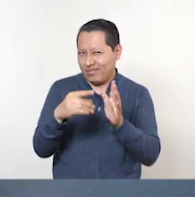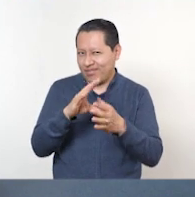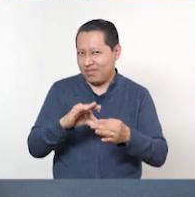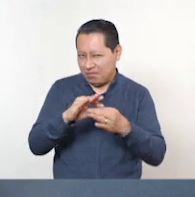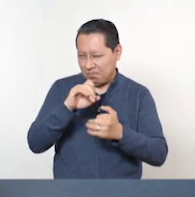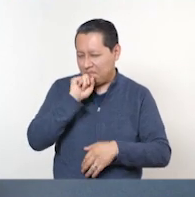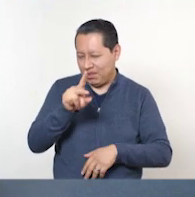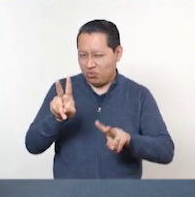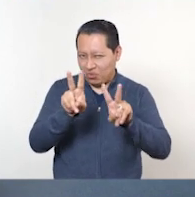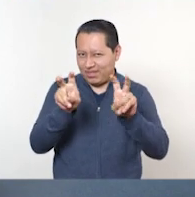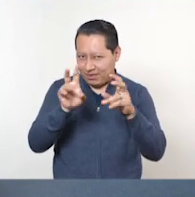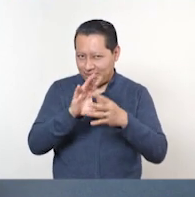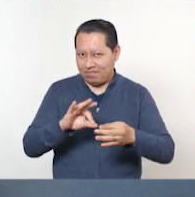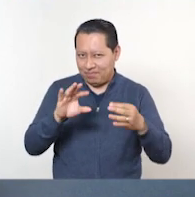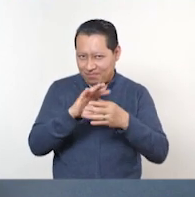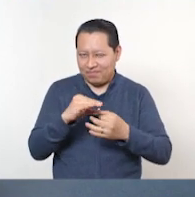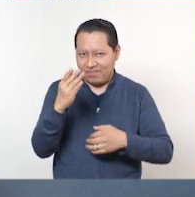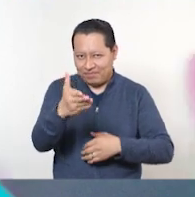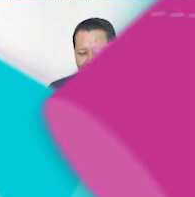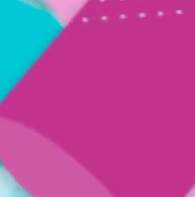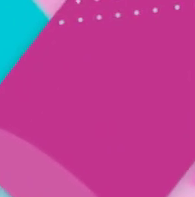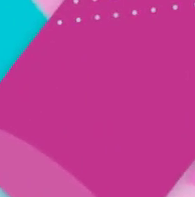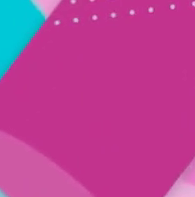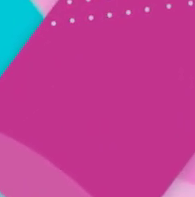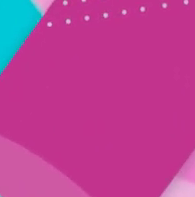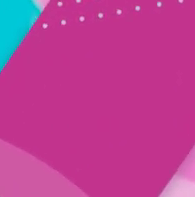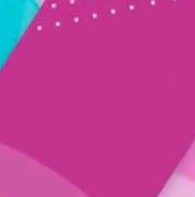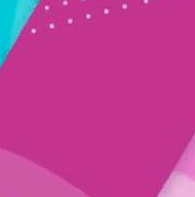está relacionado con el tema que estamos hablando.